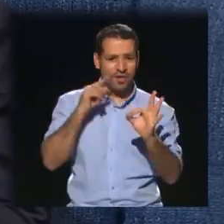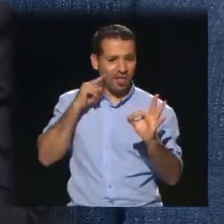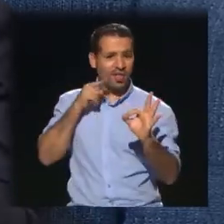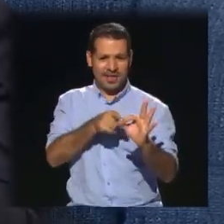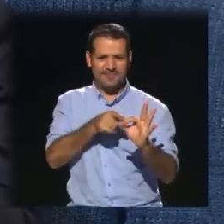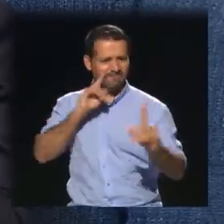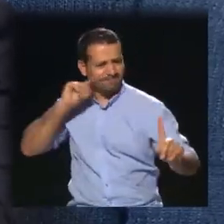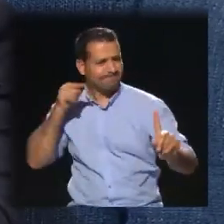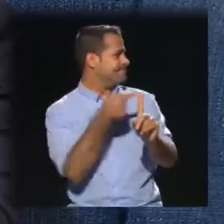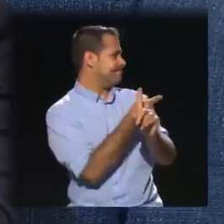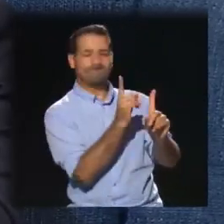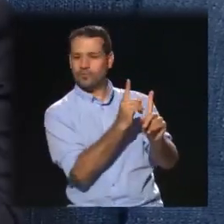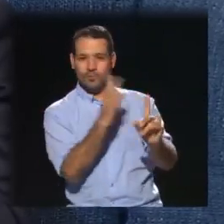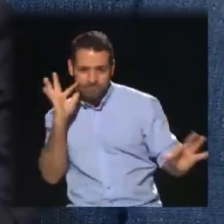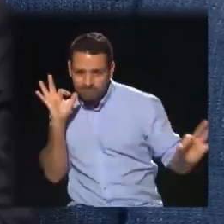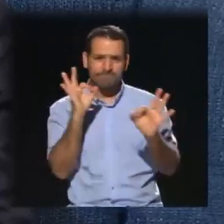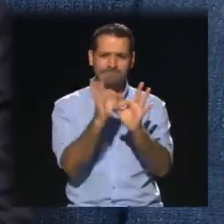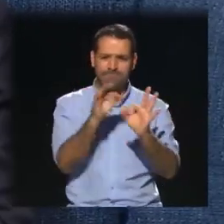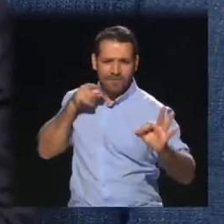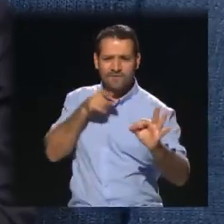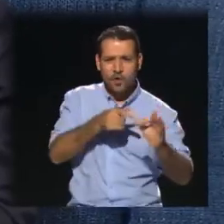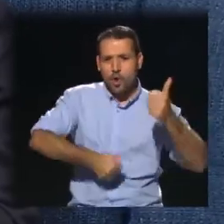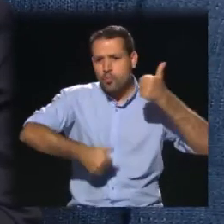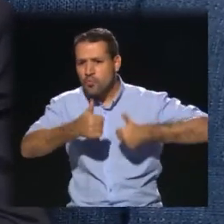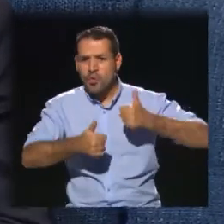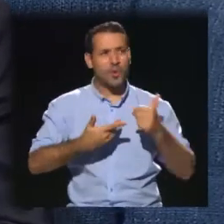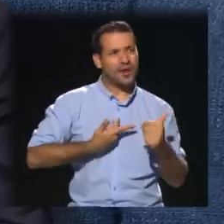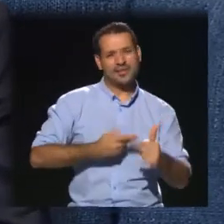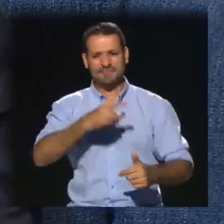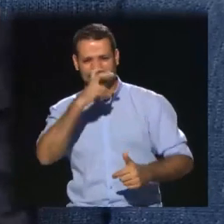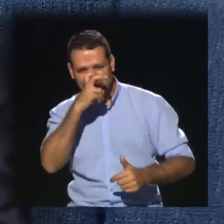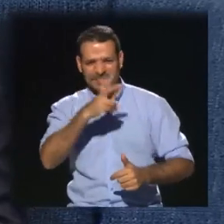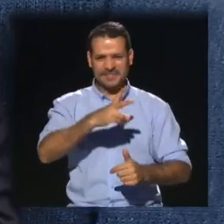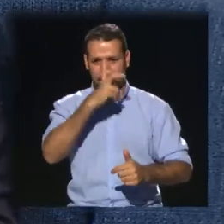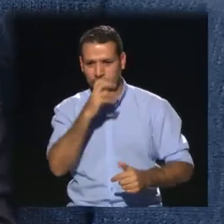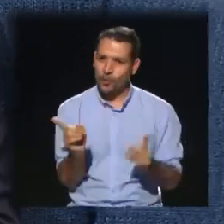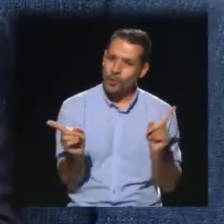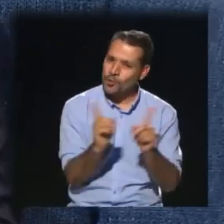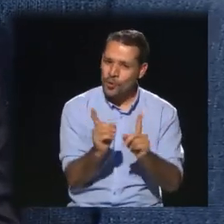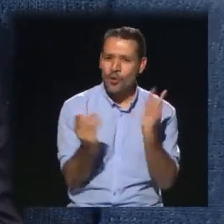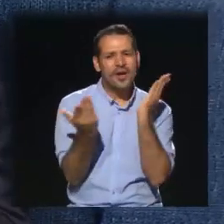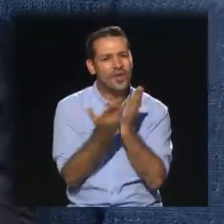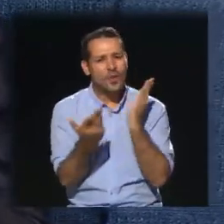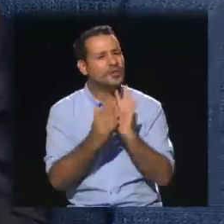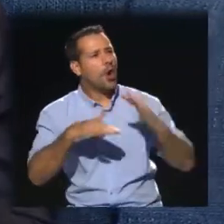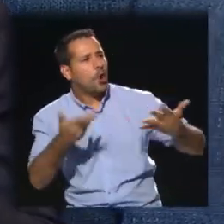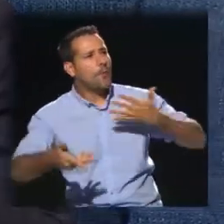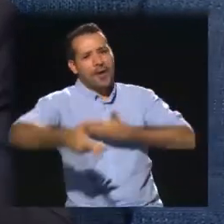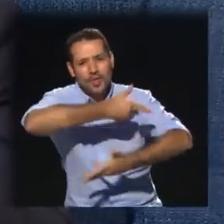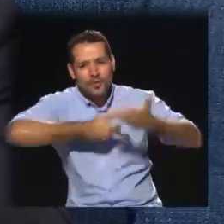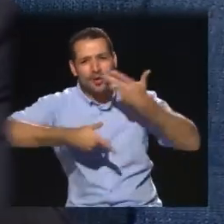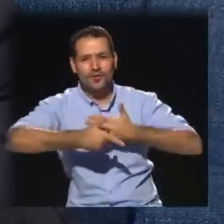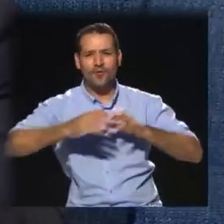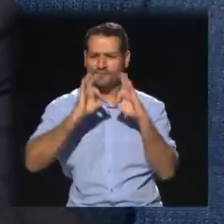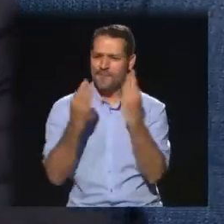disciplinar rígido en la ortodoxia, sino hay que saber cómo construir una buena conversación entre las familias, entre los